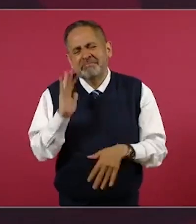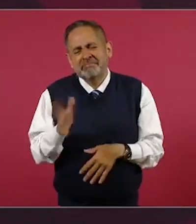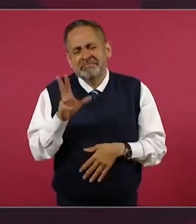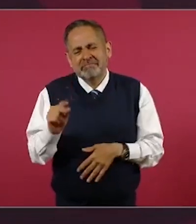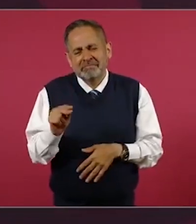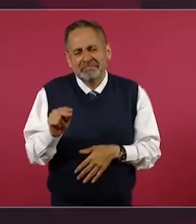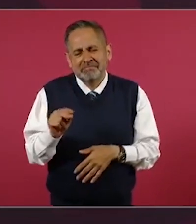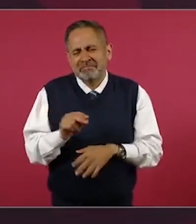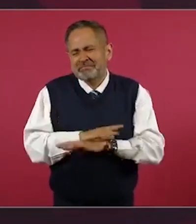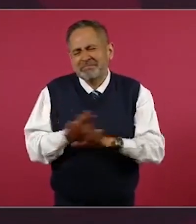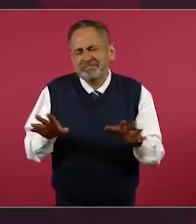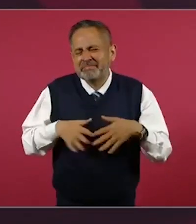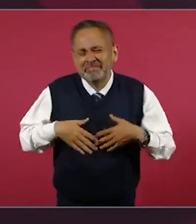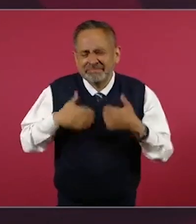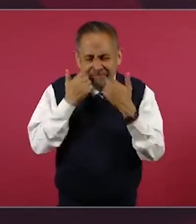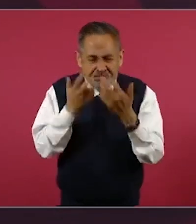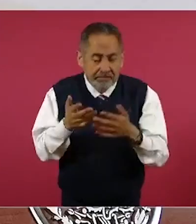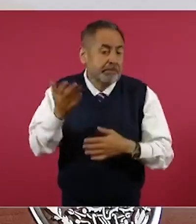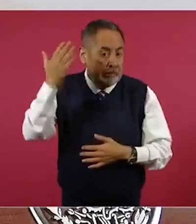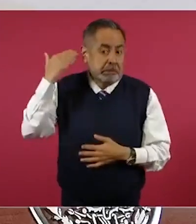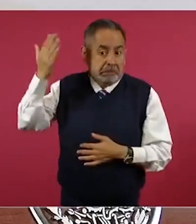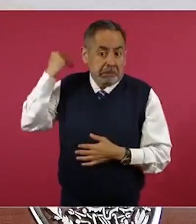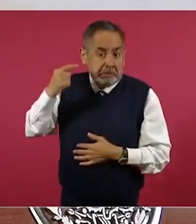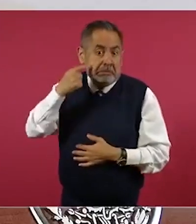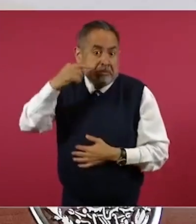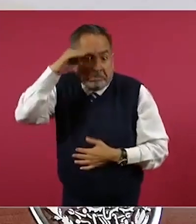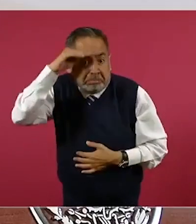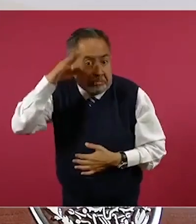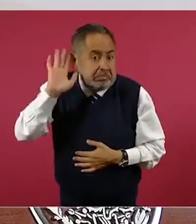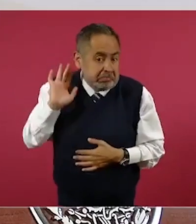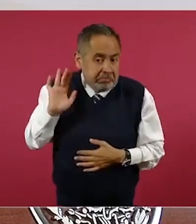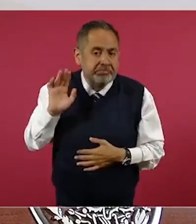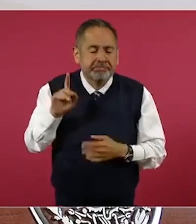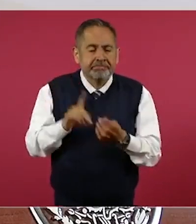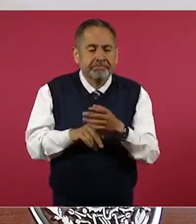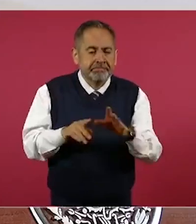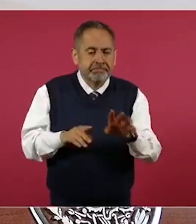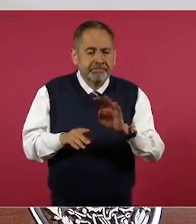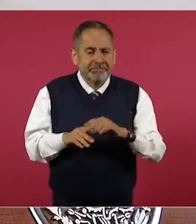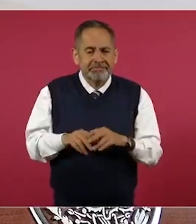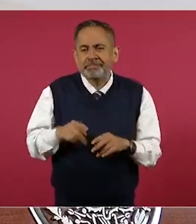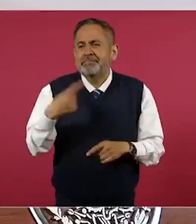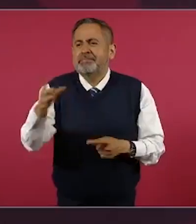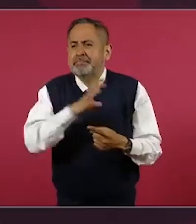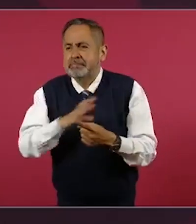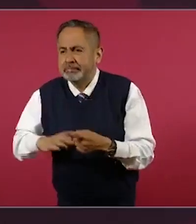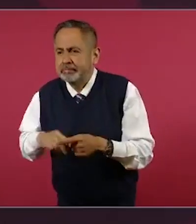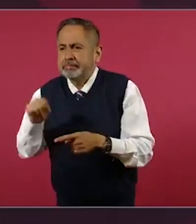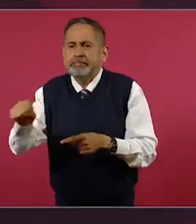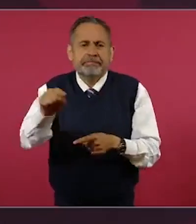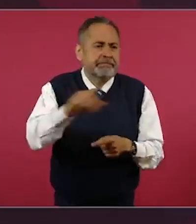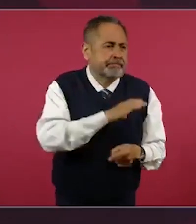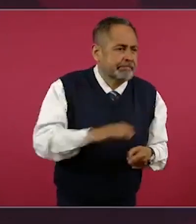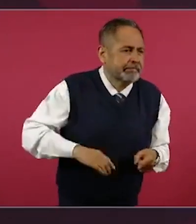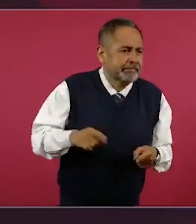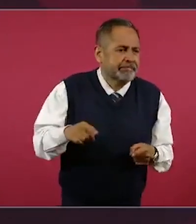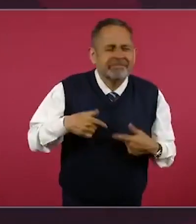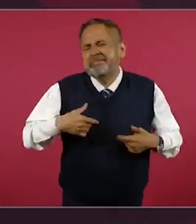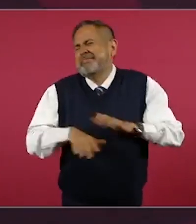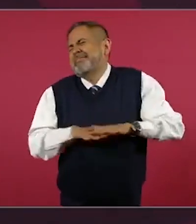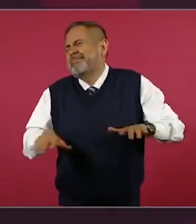de ser candidato no iba yo a volver a ser candidato a nada a